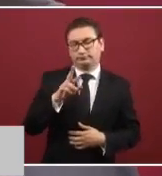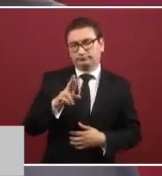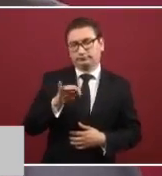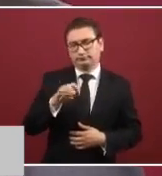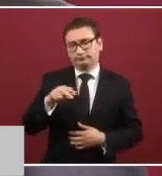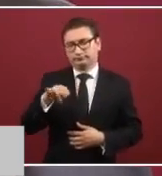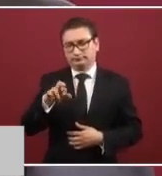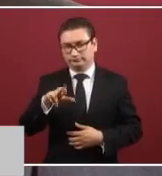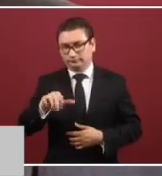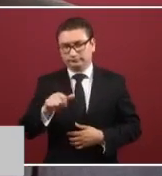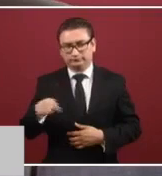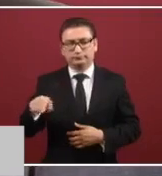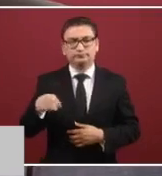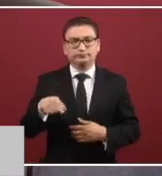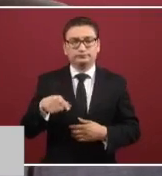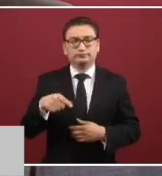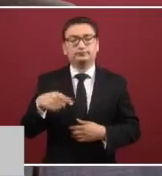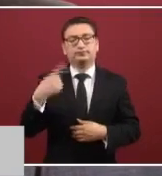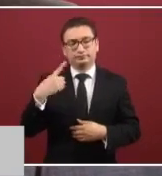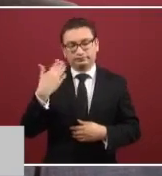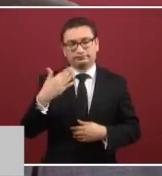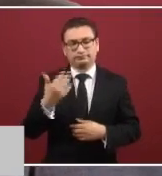por administración.